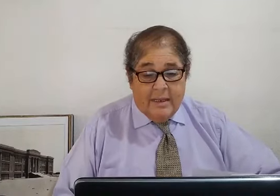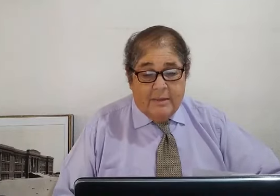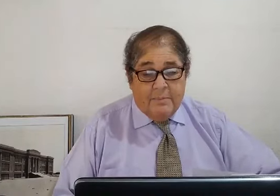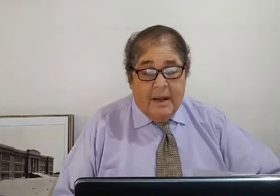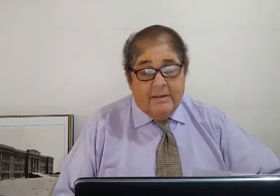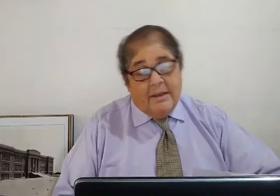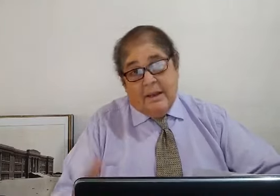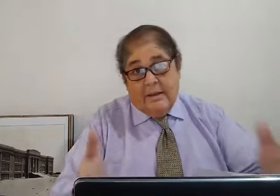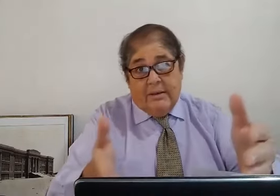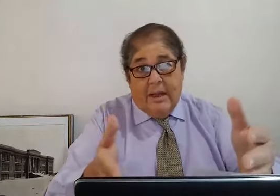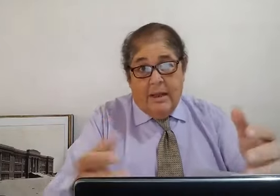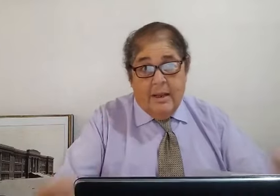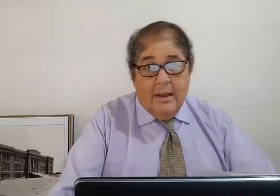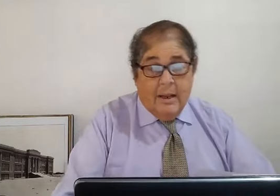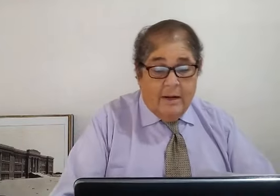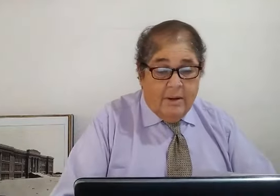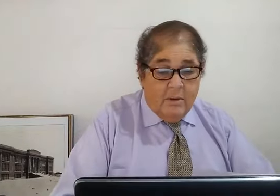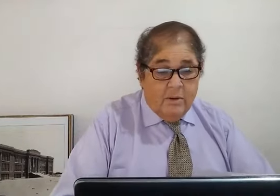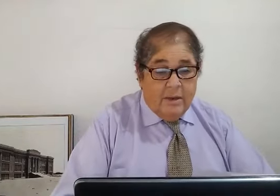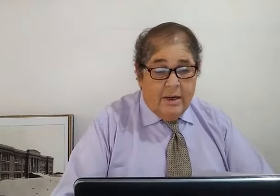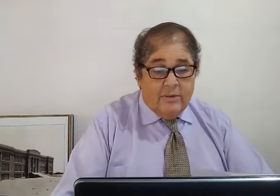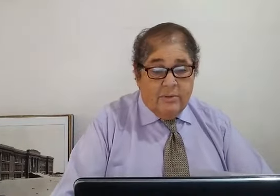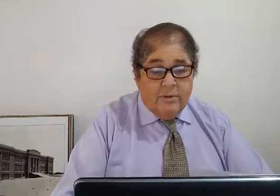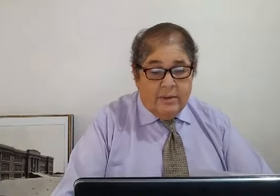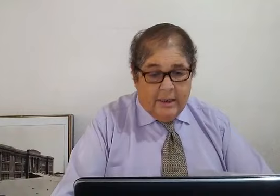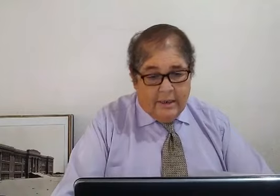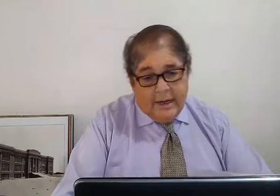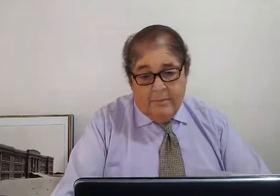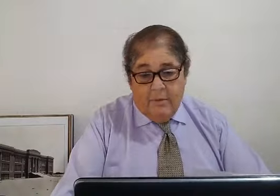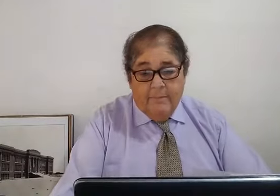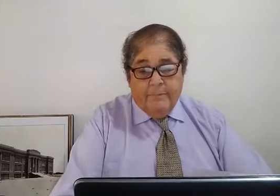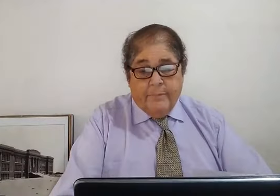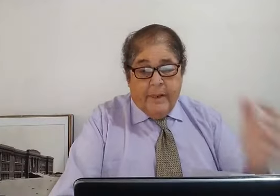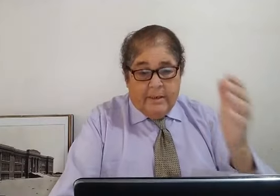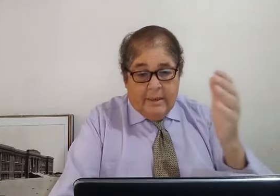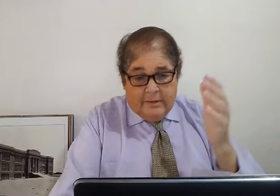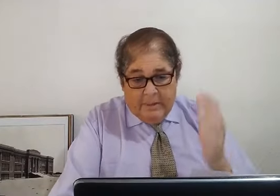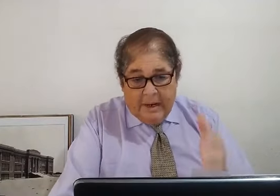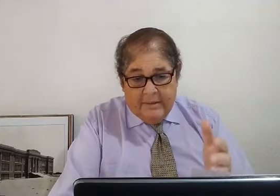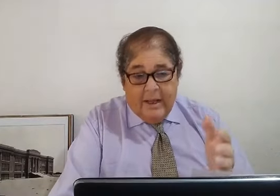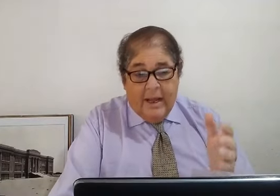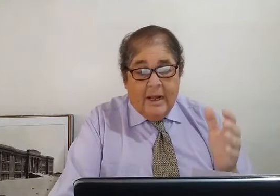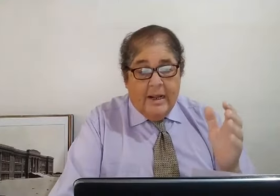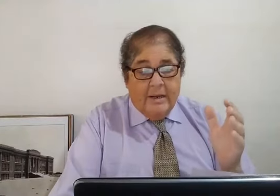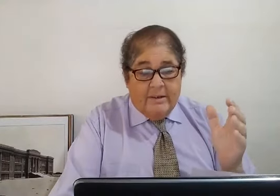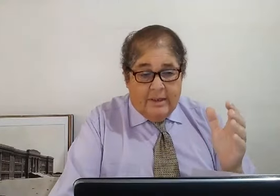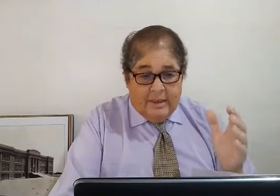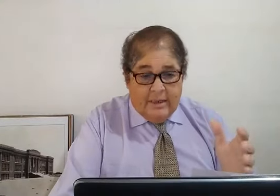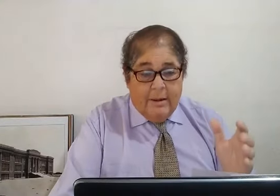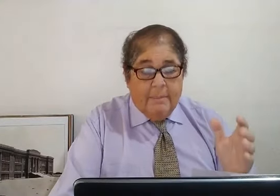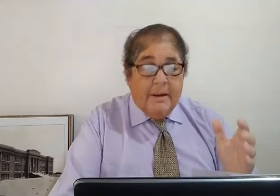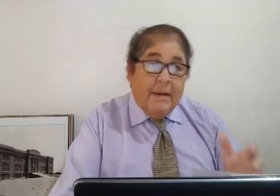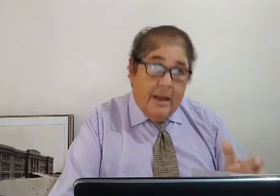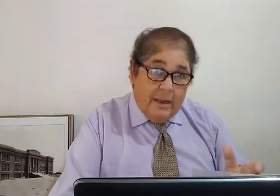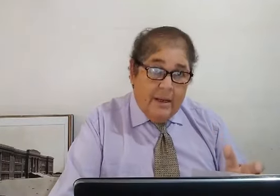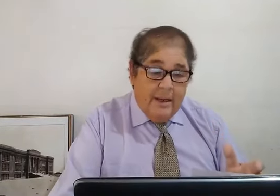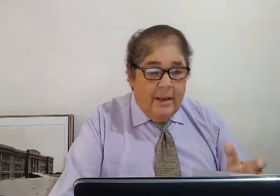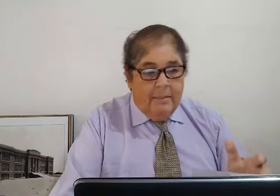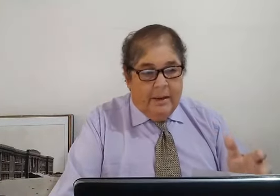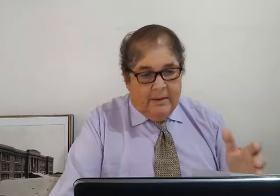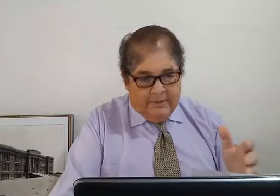y desplaza, y aquí está el meollo del asunto, del reclamo, desplaza a la iniciativa